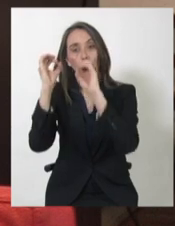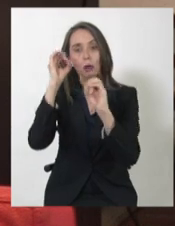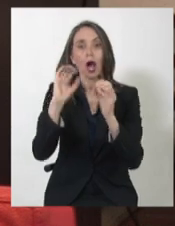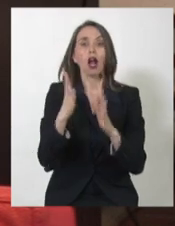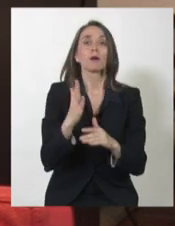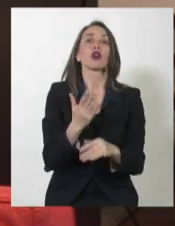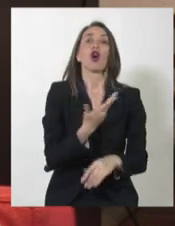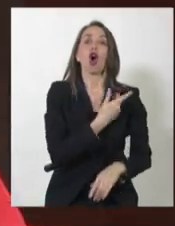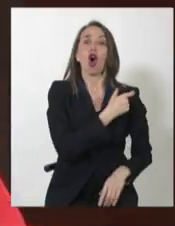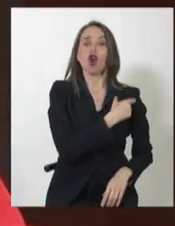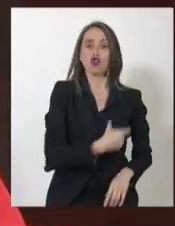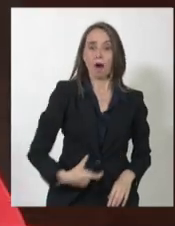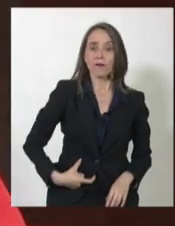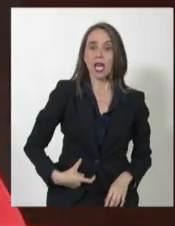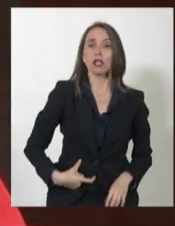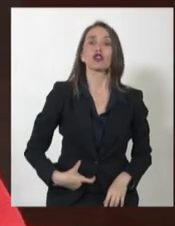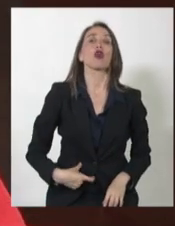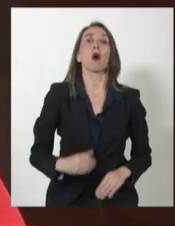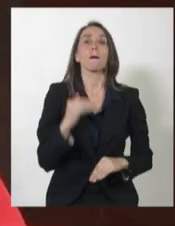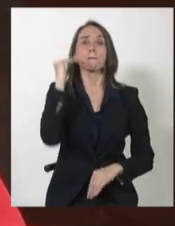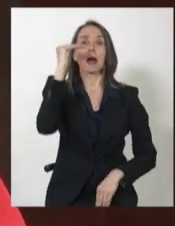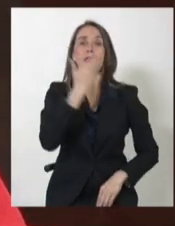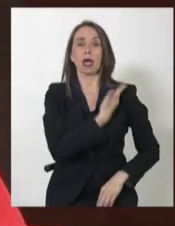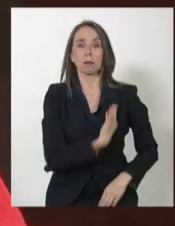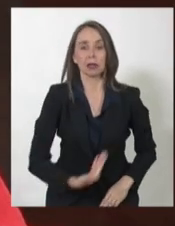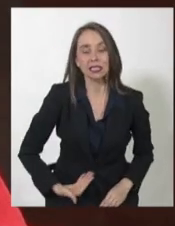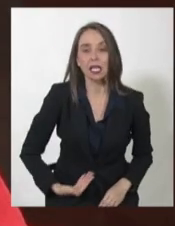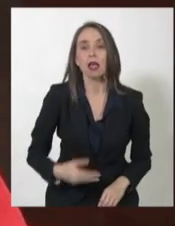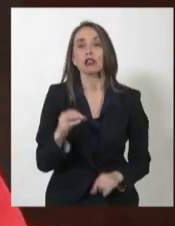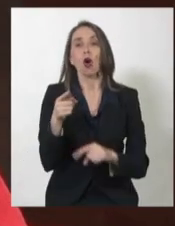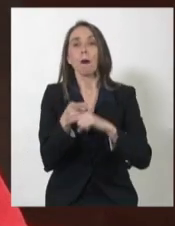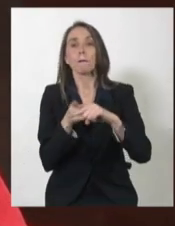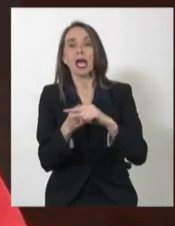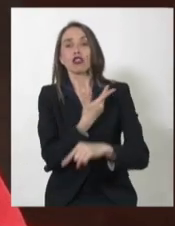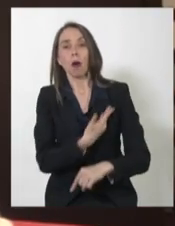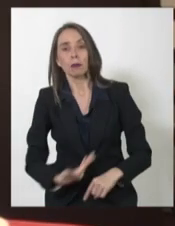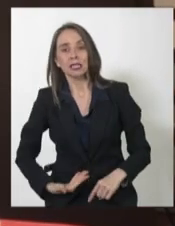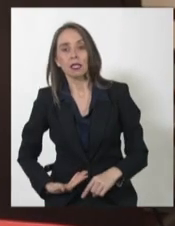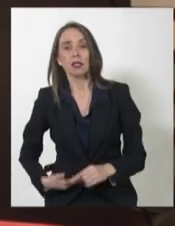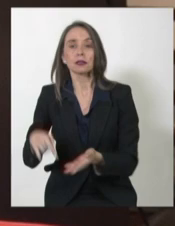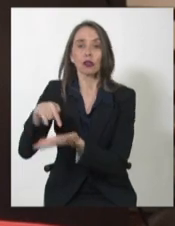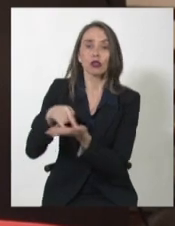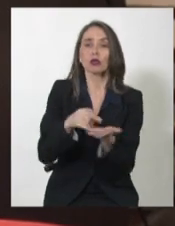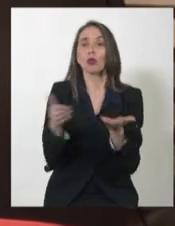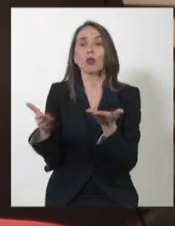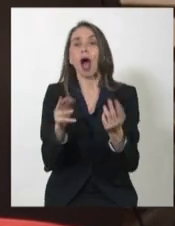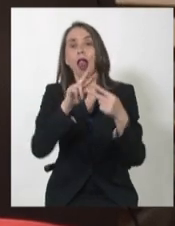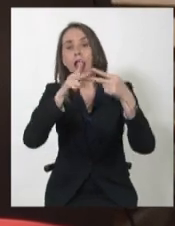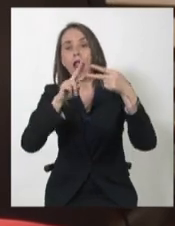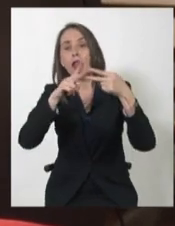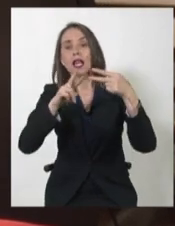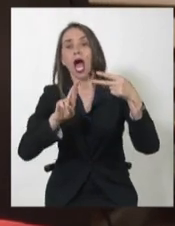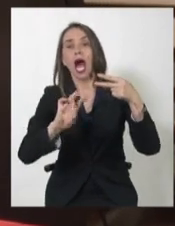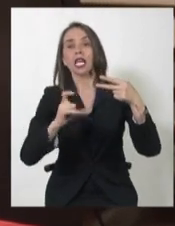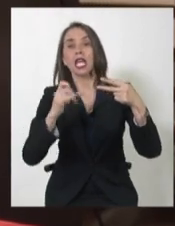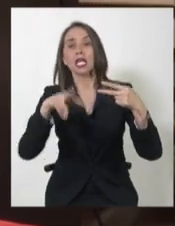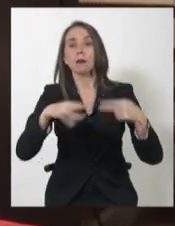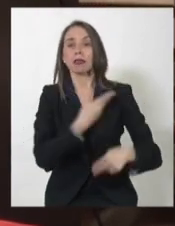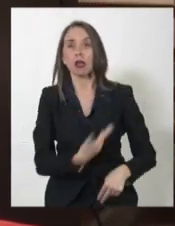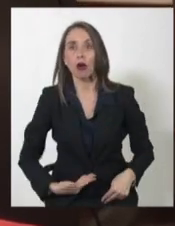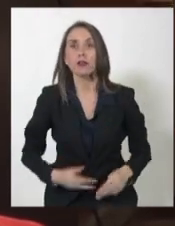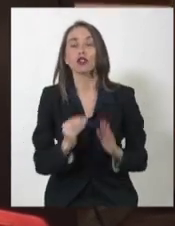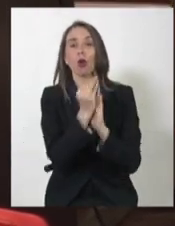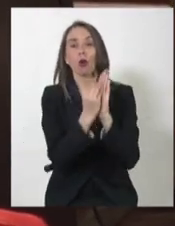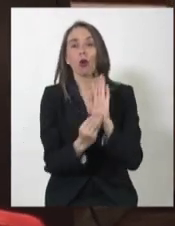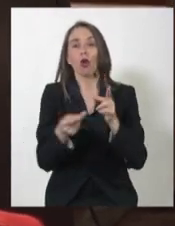gobierno presidencial o semipresidencial, que se ha hablado mucho, es cierto. En cuanto a los derechos, pueden, en fin, yo creo que hay ciertos nudos en materia de derechos, que